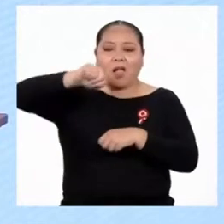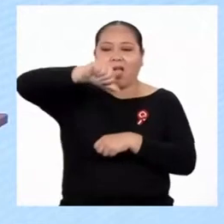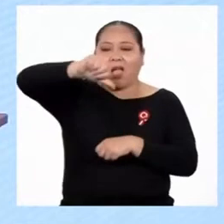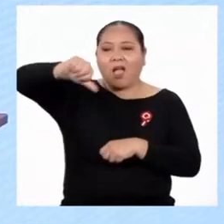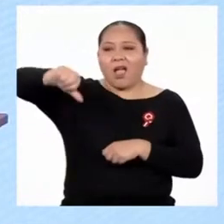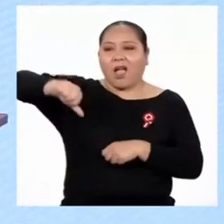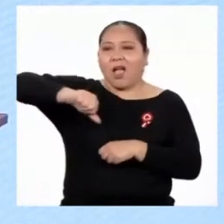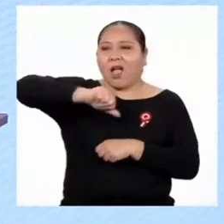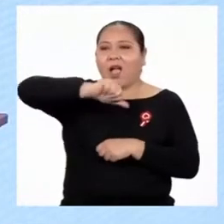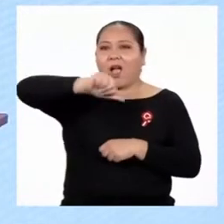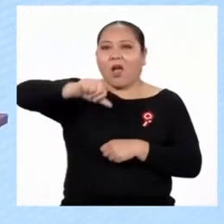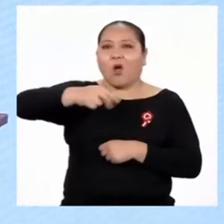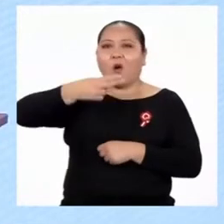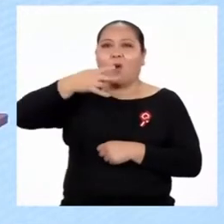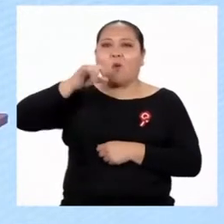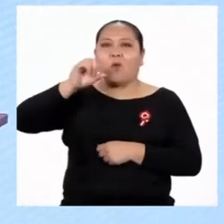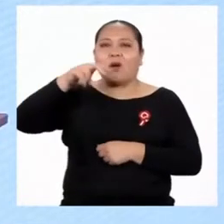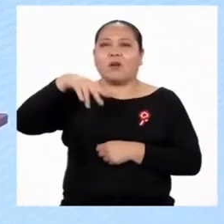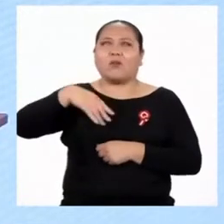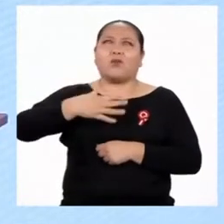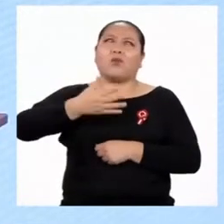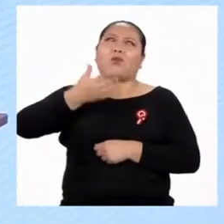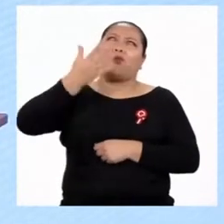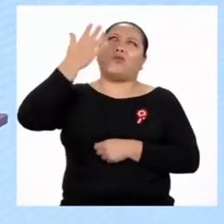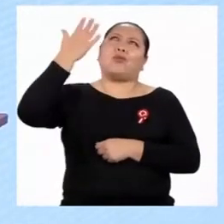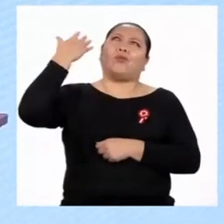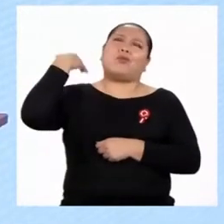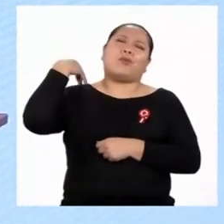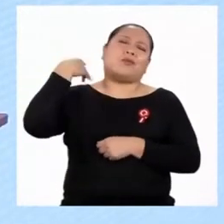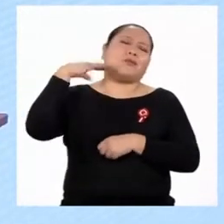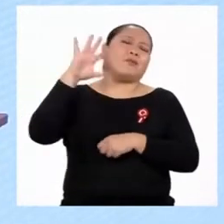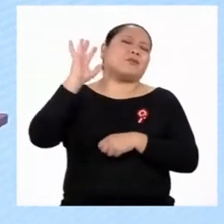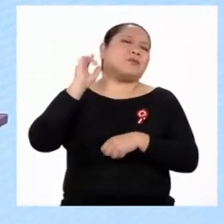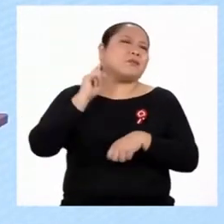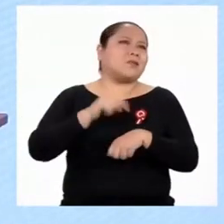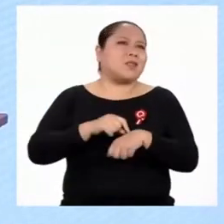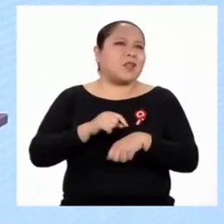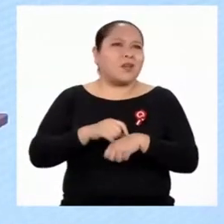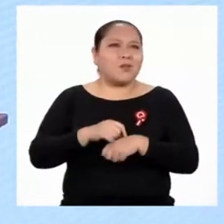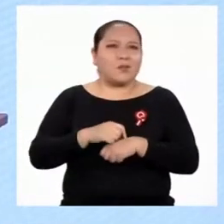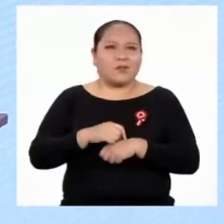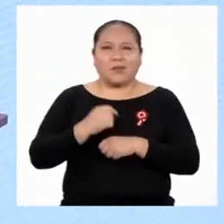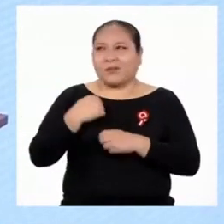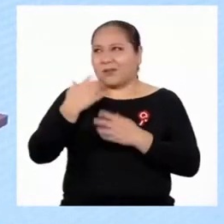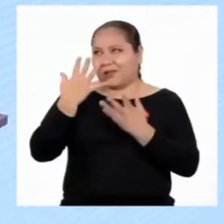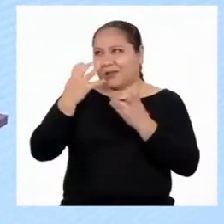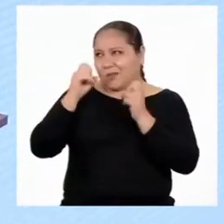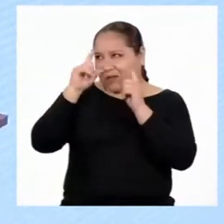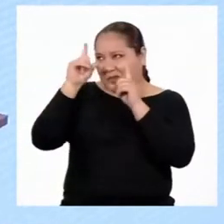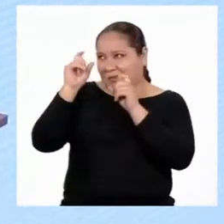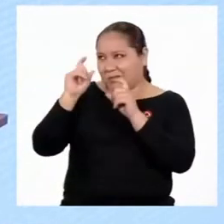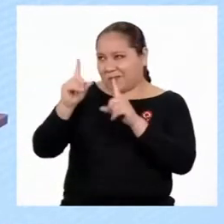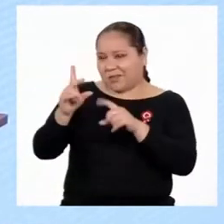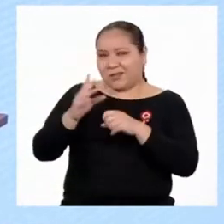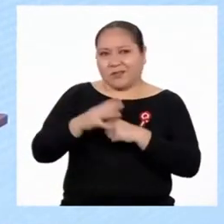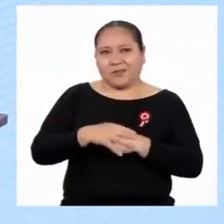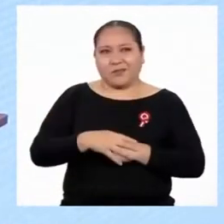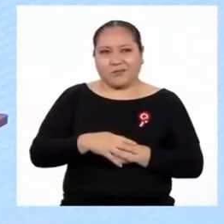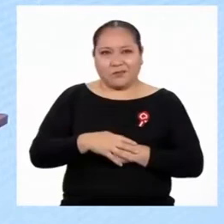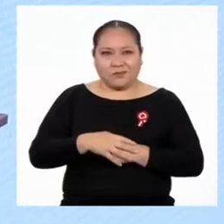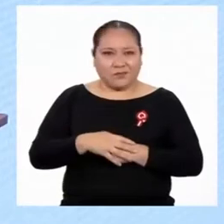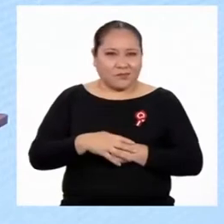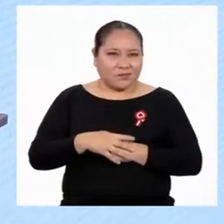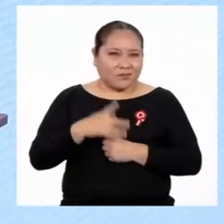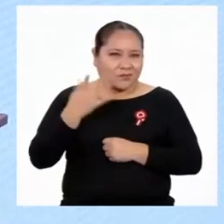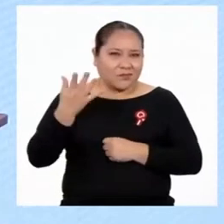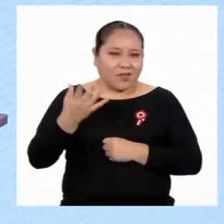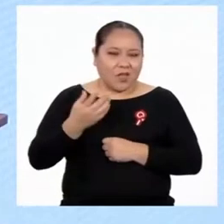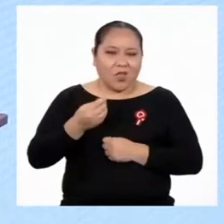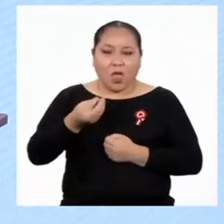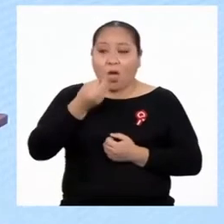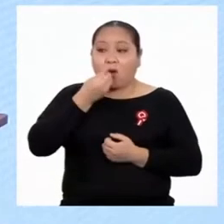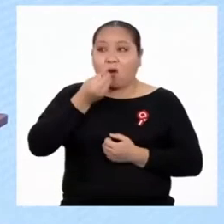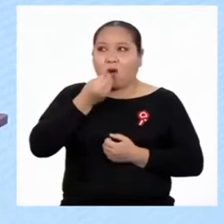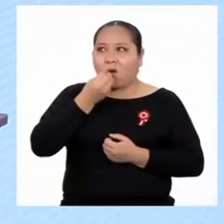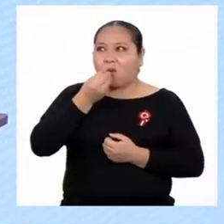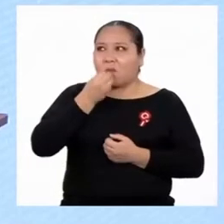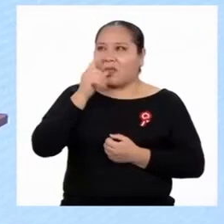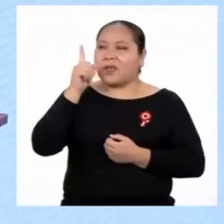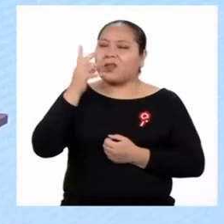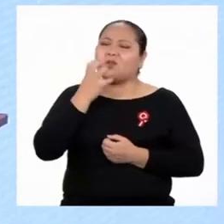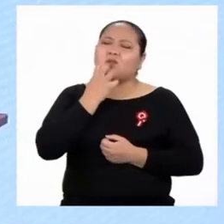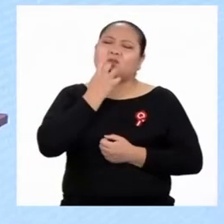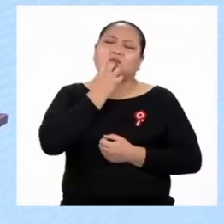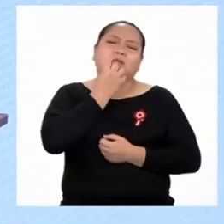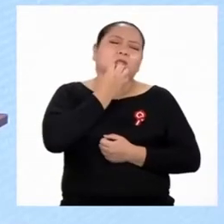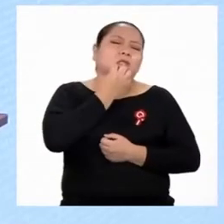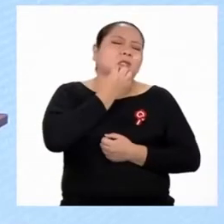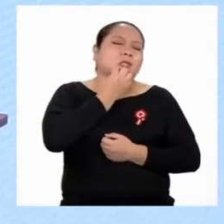de no sé cuánto tiempo. Te quiero hacer una pregunta. ¿Hay algún plato que